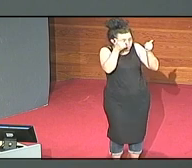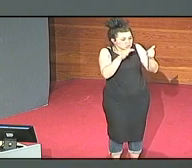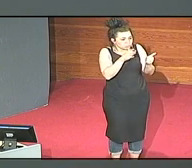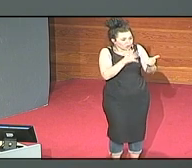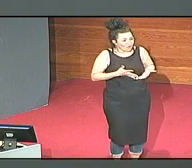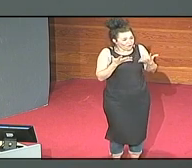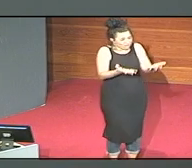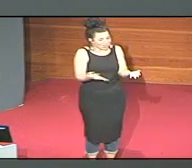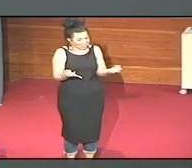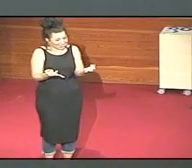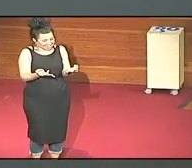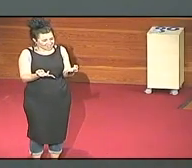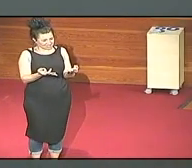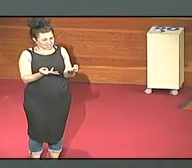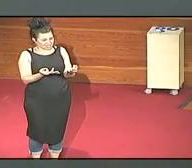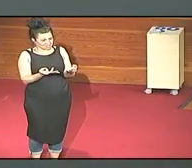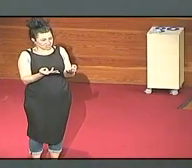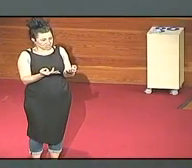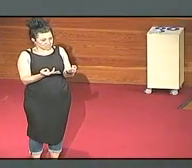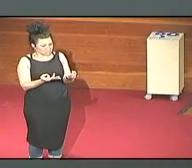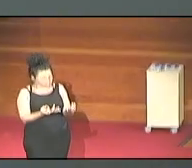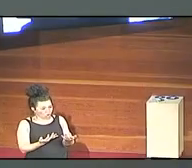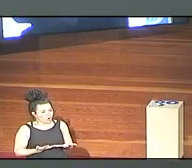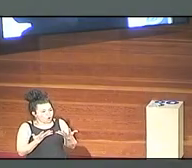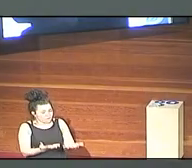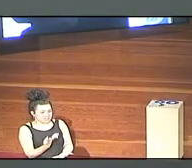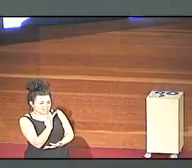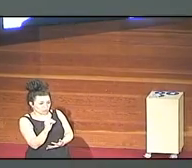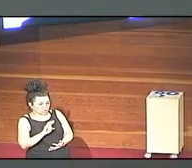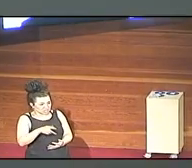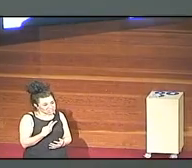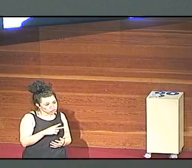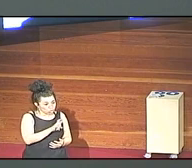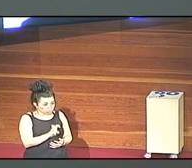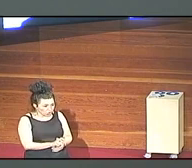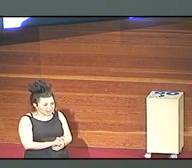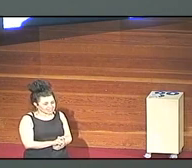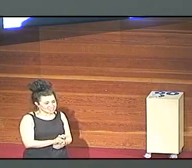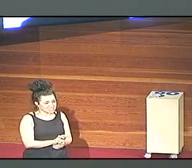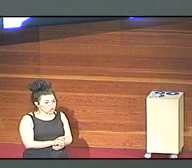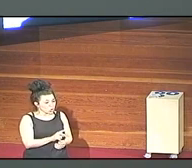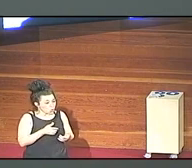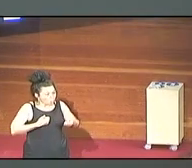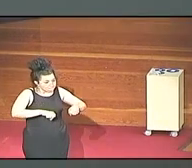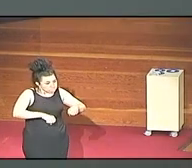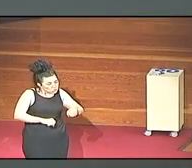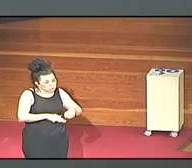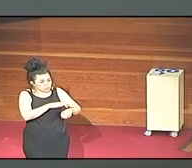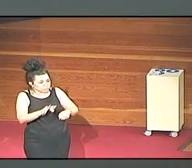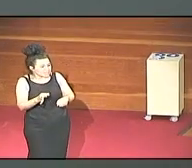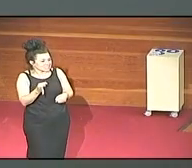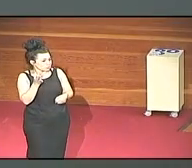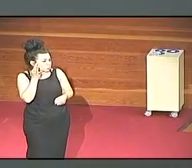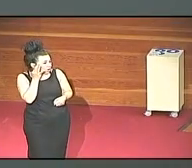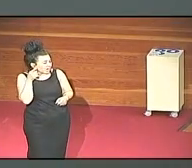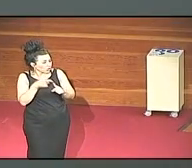ofrecer un 400 dólares una motocicleta y una mujer gratis para con la que casarse allí hay que pagar dote